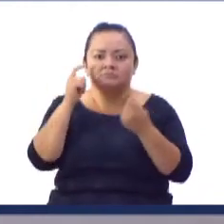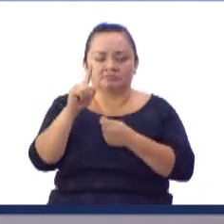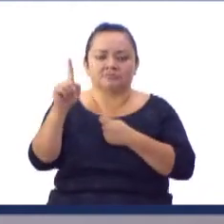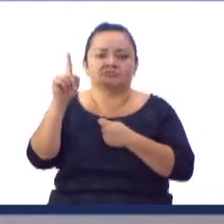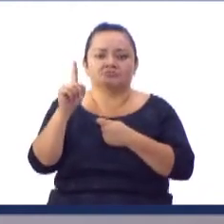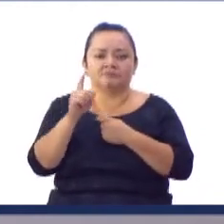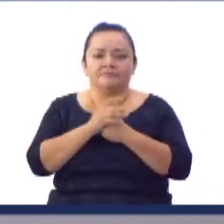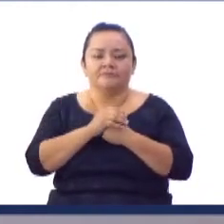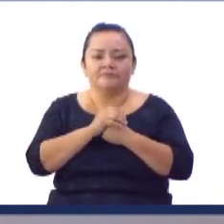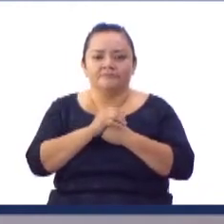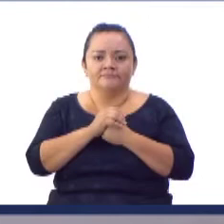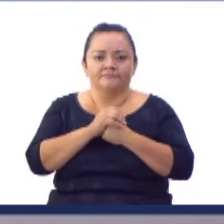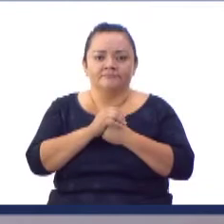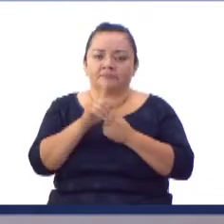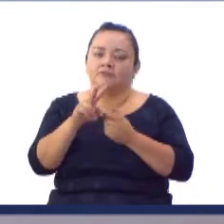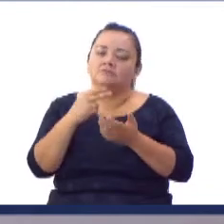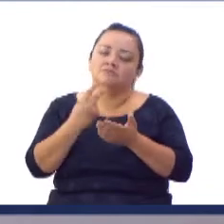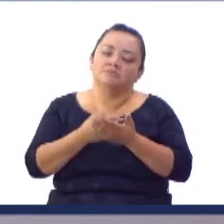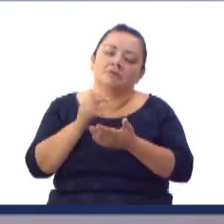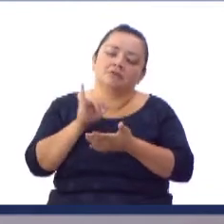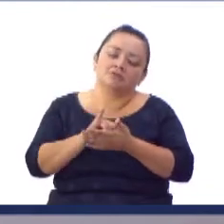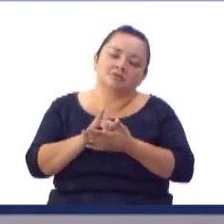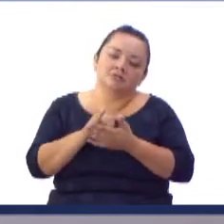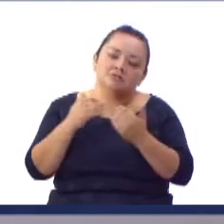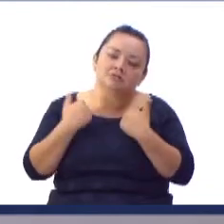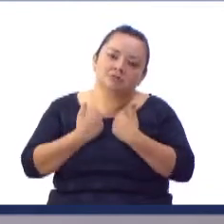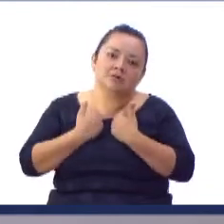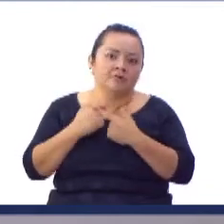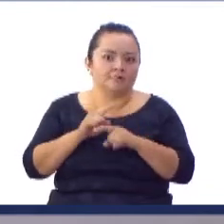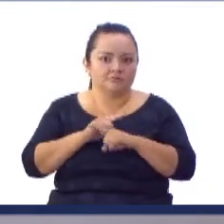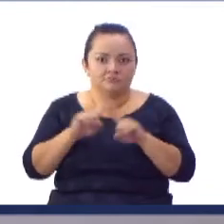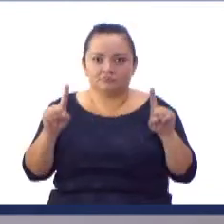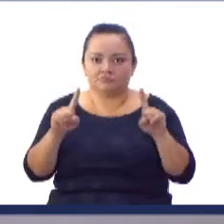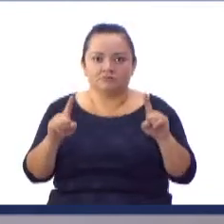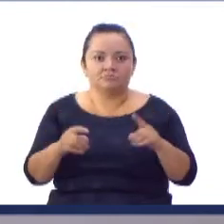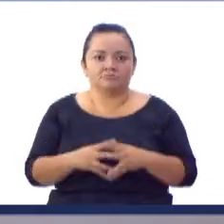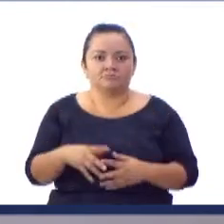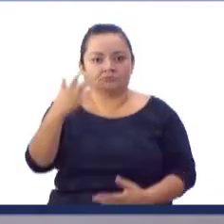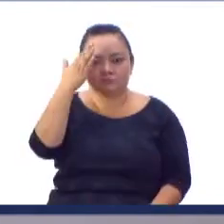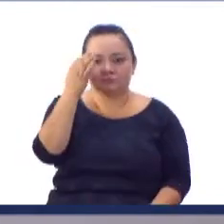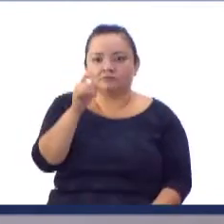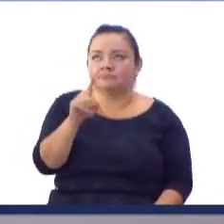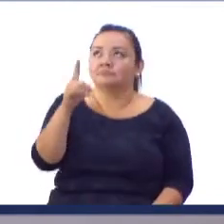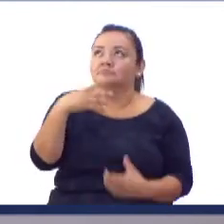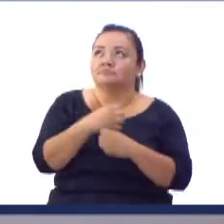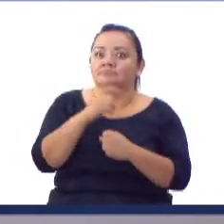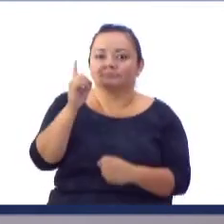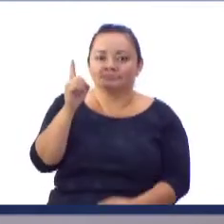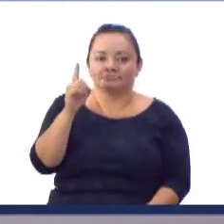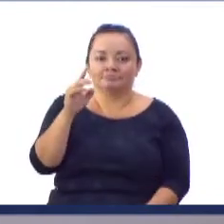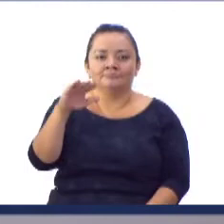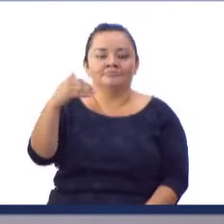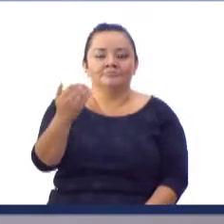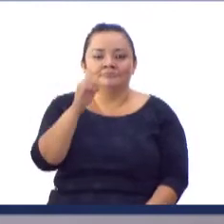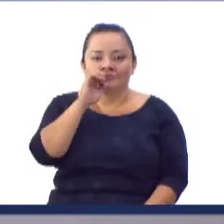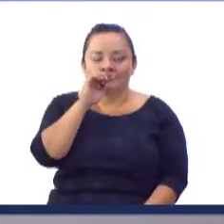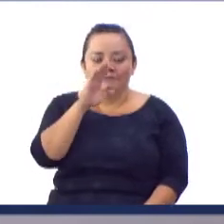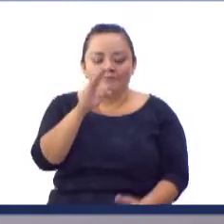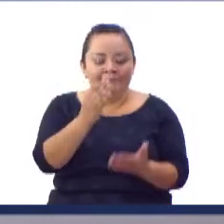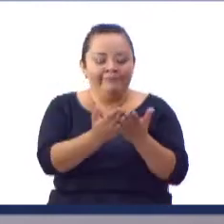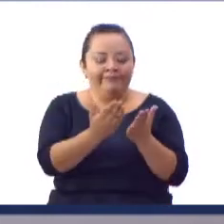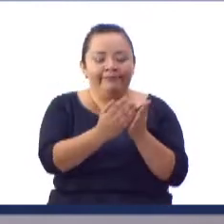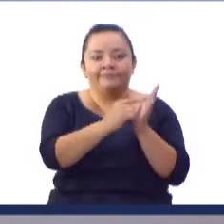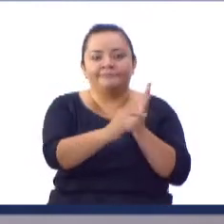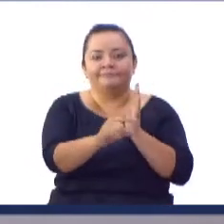de dios no se quede lamentándose créame adiós y dice más adelante el